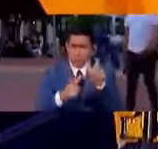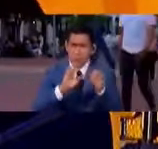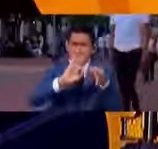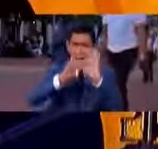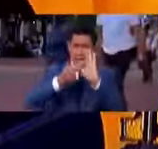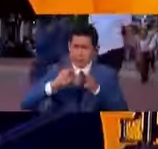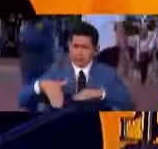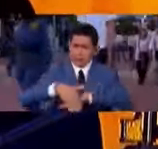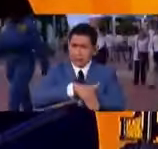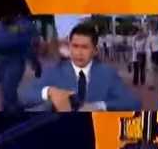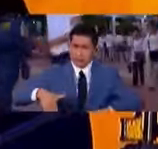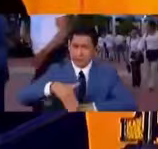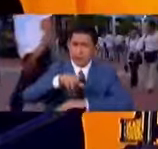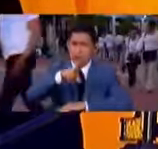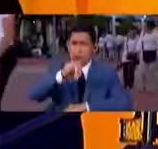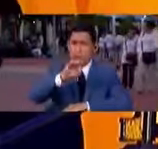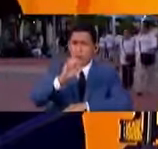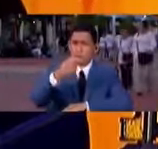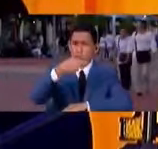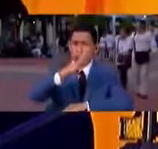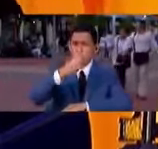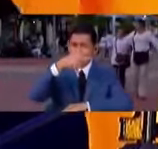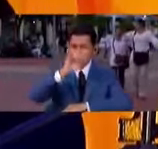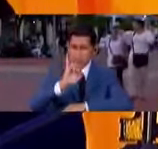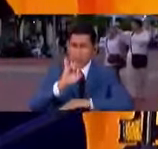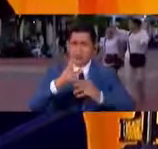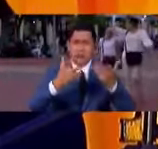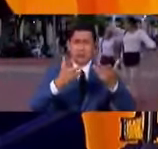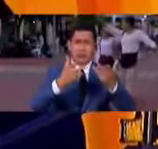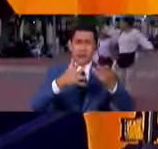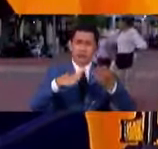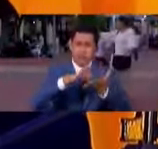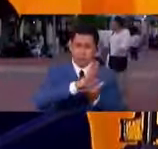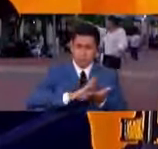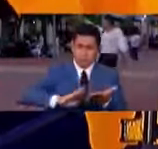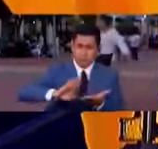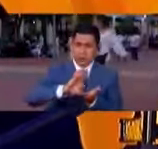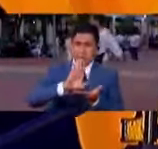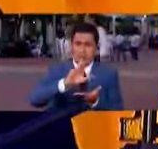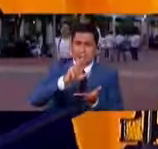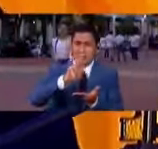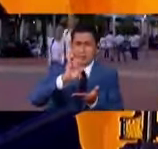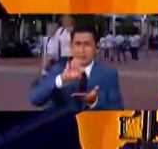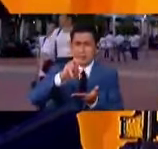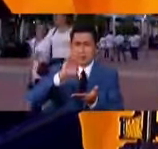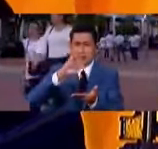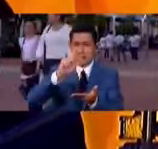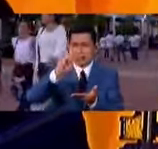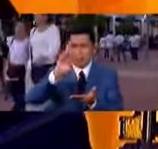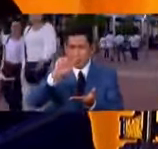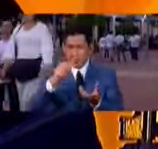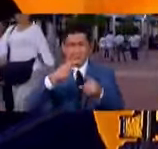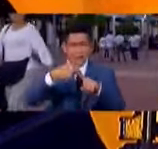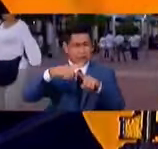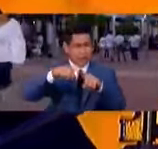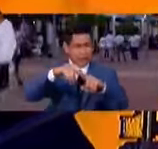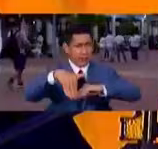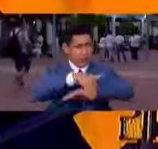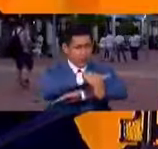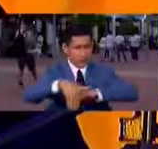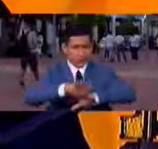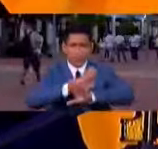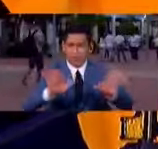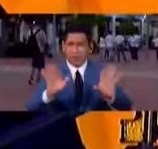en el centro, calle Noguchi. Construcción, puente vehicular, Isla Trinitaria. Mantenimiento vial, Guayacanes y Samanes. Solución vial,